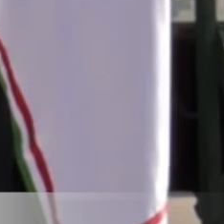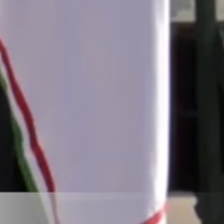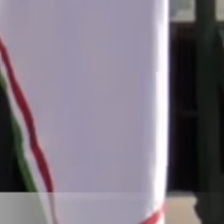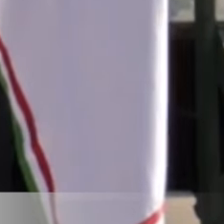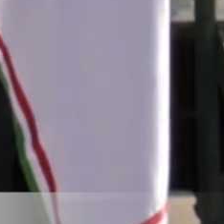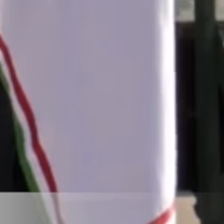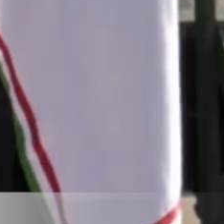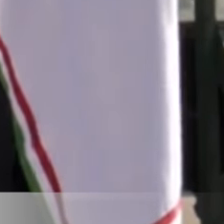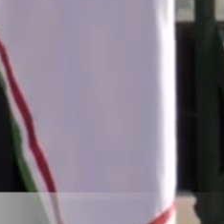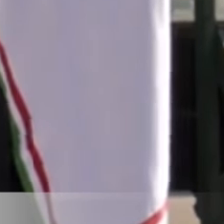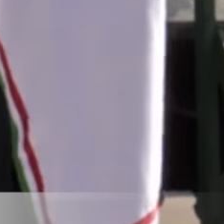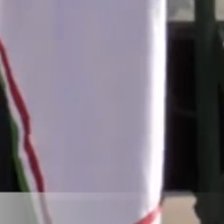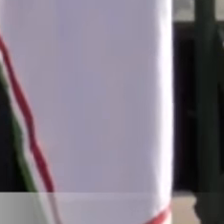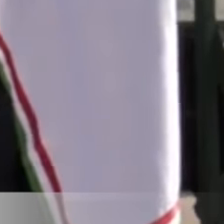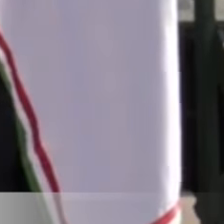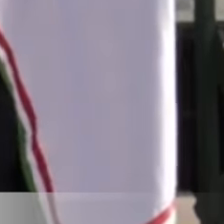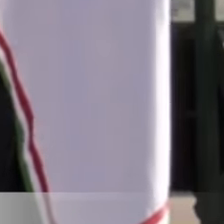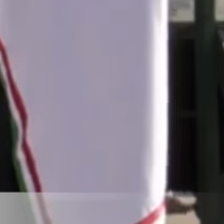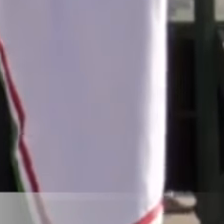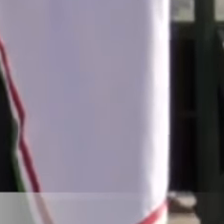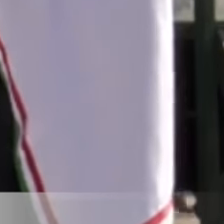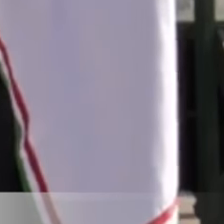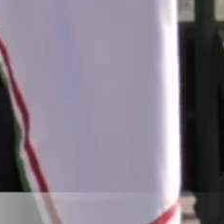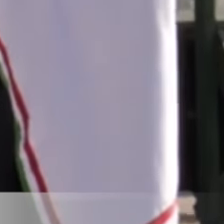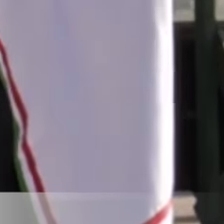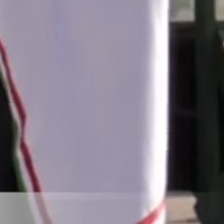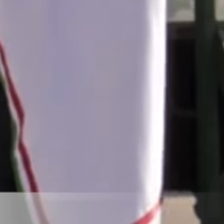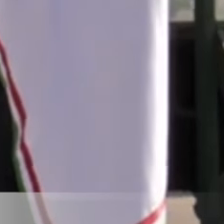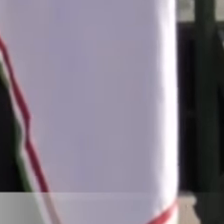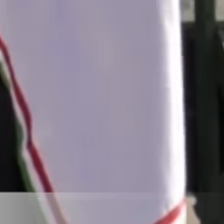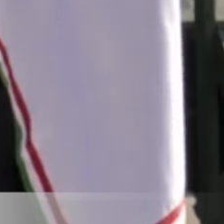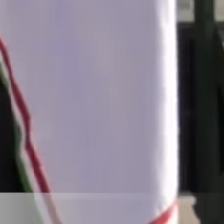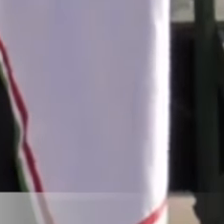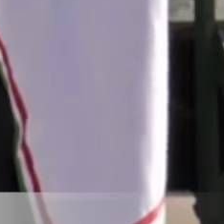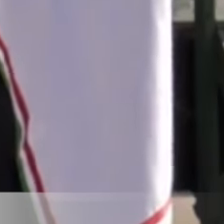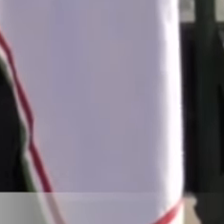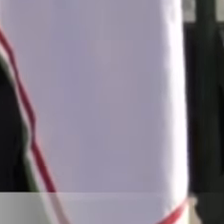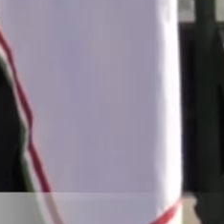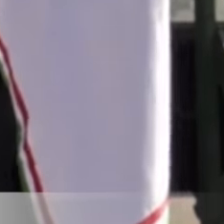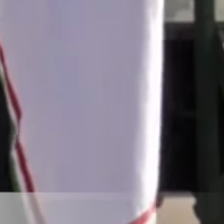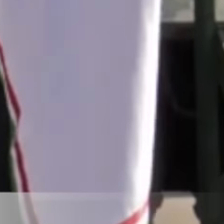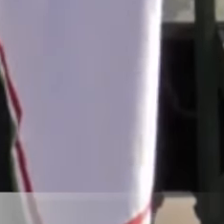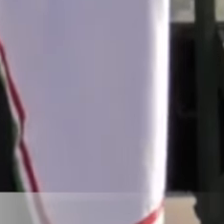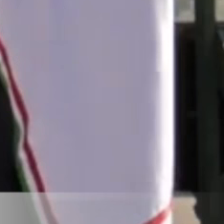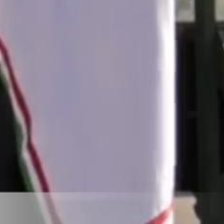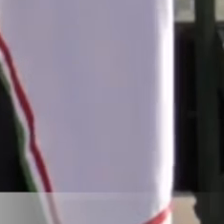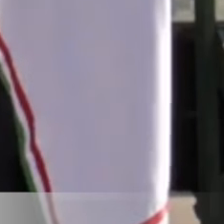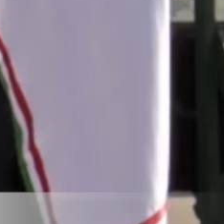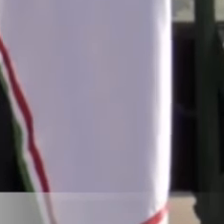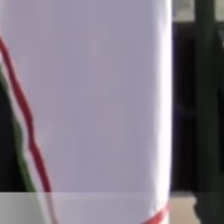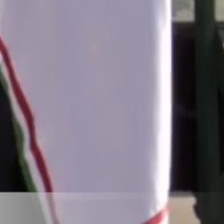En esta etapa será crucial la actividad del gobierno del Estado. Por